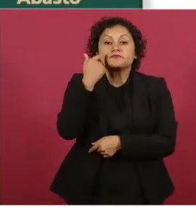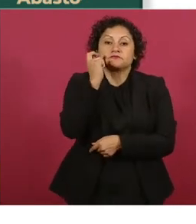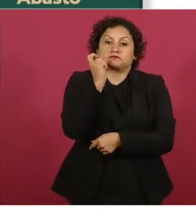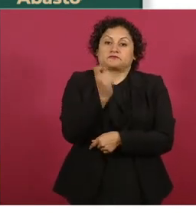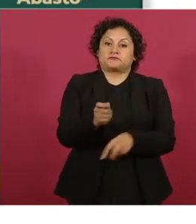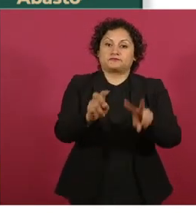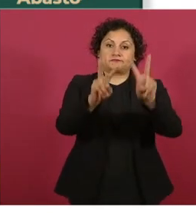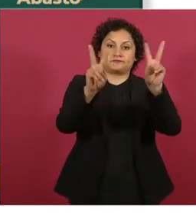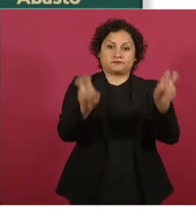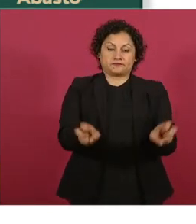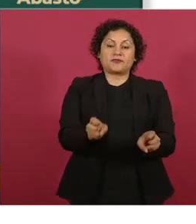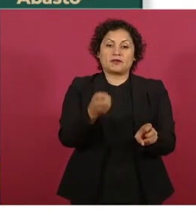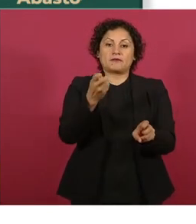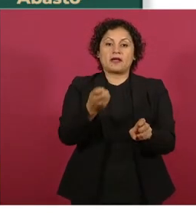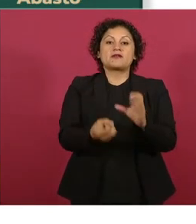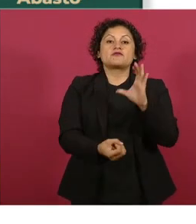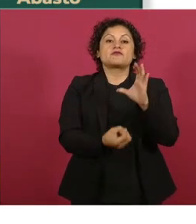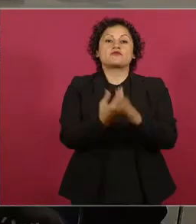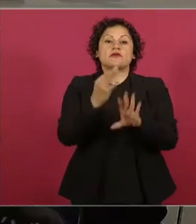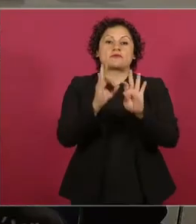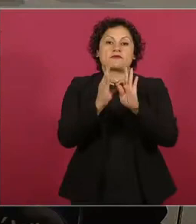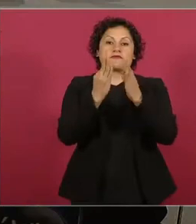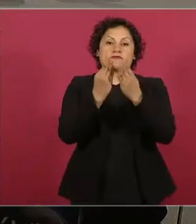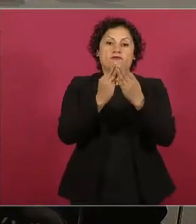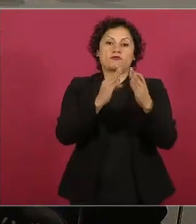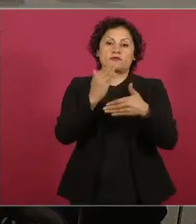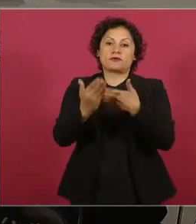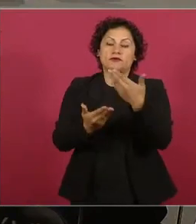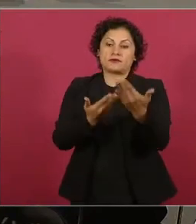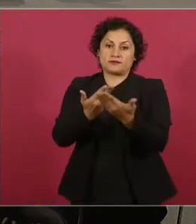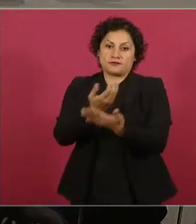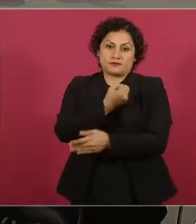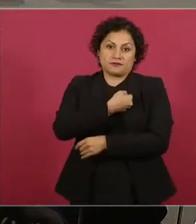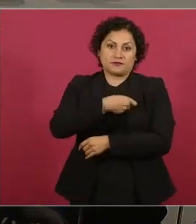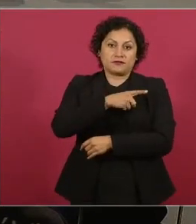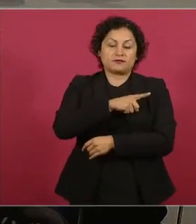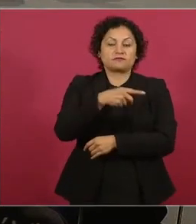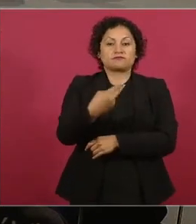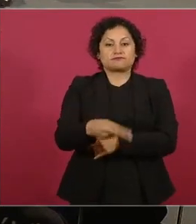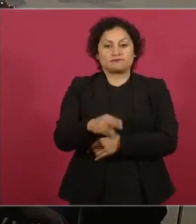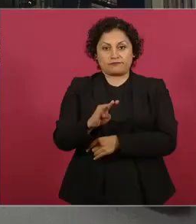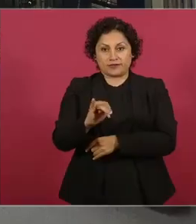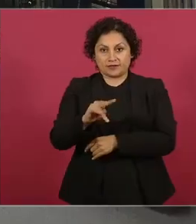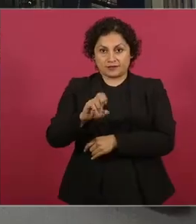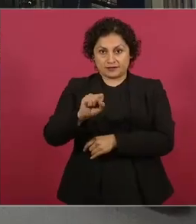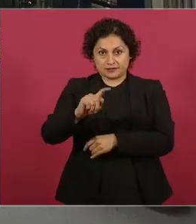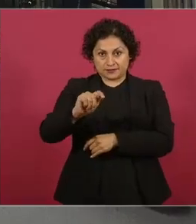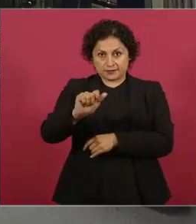fundamental para el nuevo modelo de atención IMSS-Bienestar. Sería todo por mi cuenta, señor presidente. Gracias.